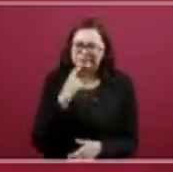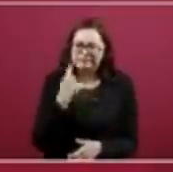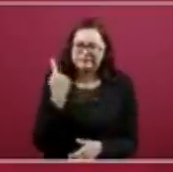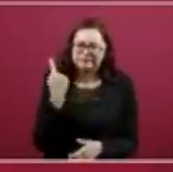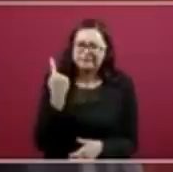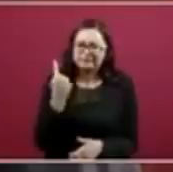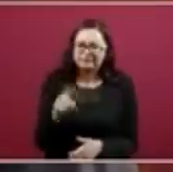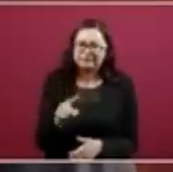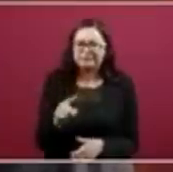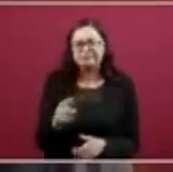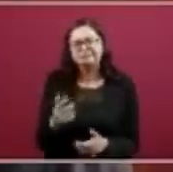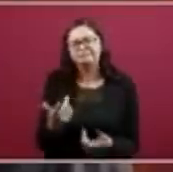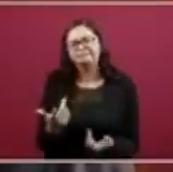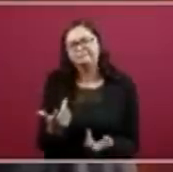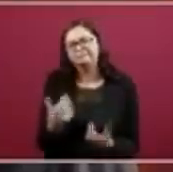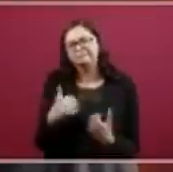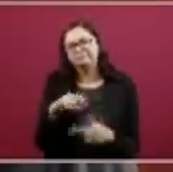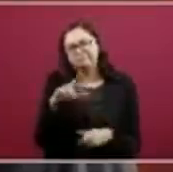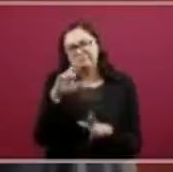respetuosa,